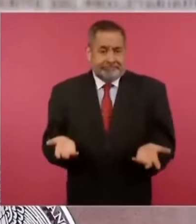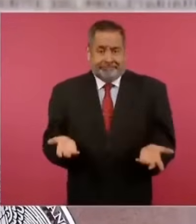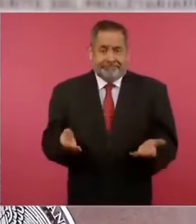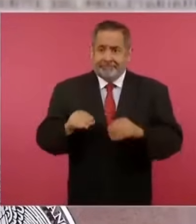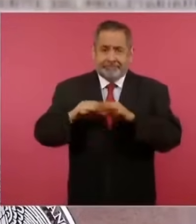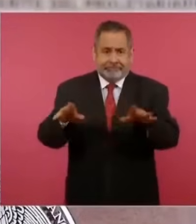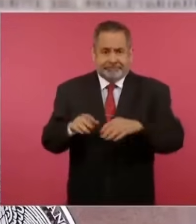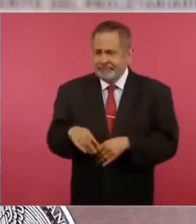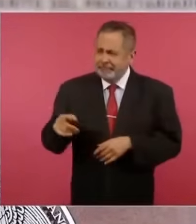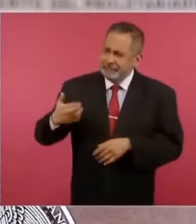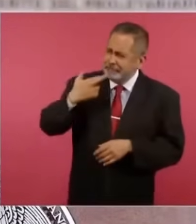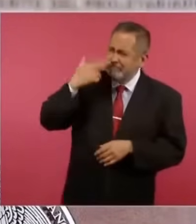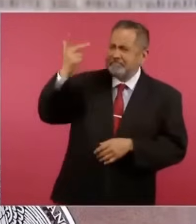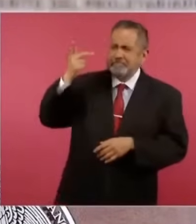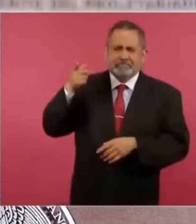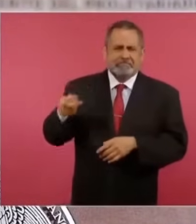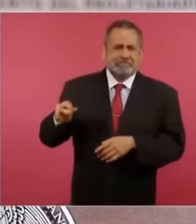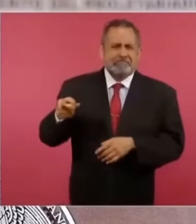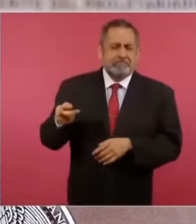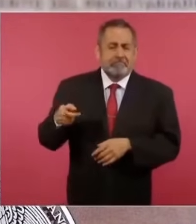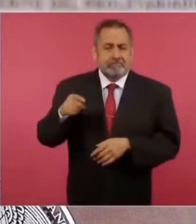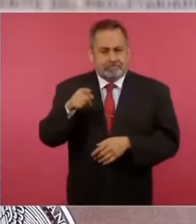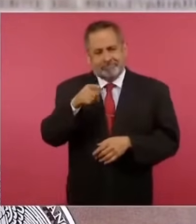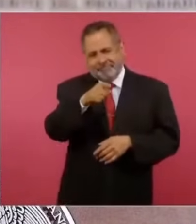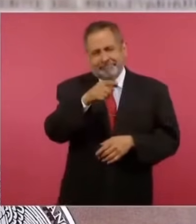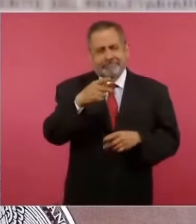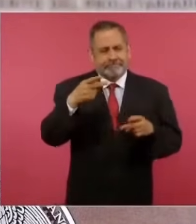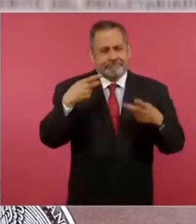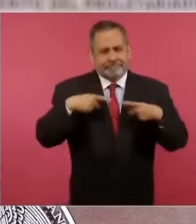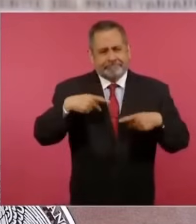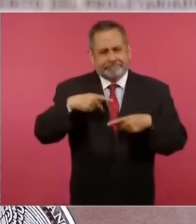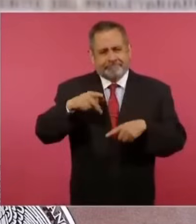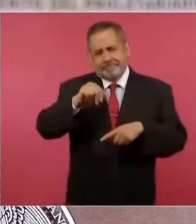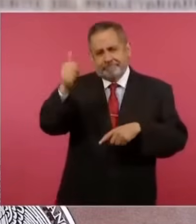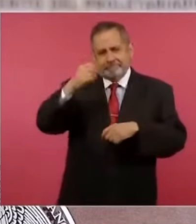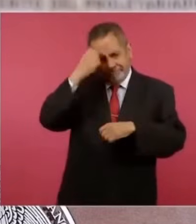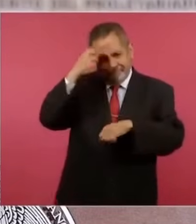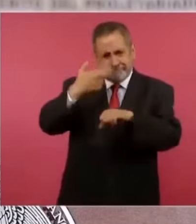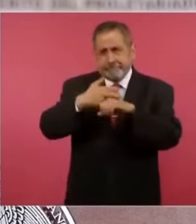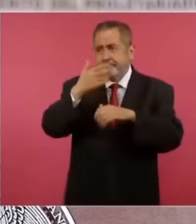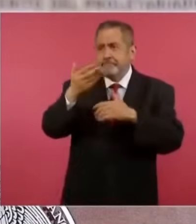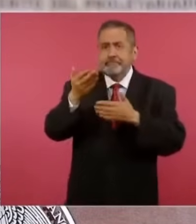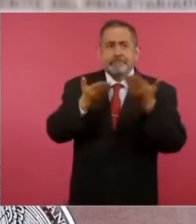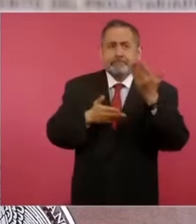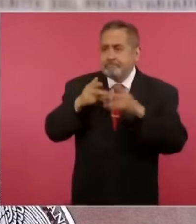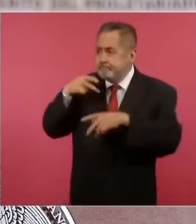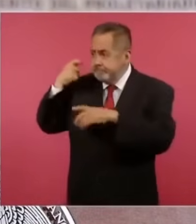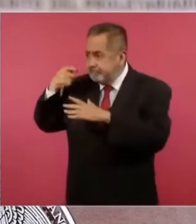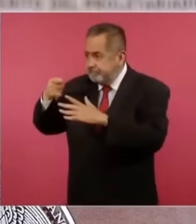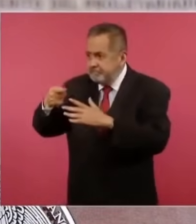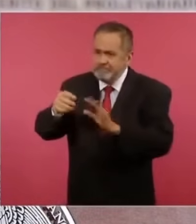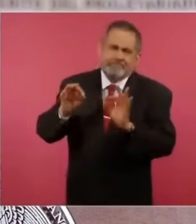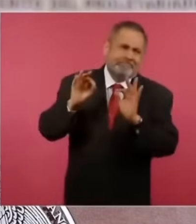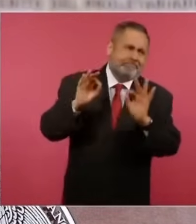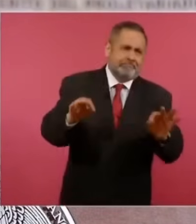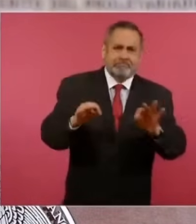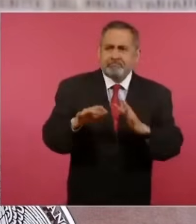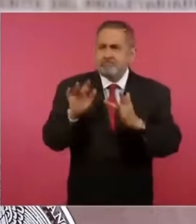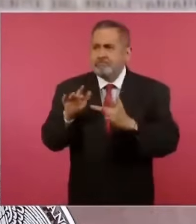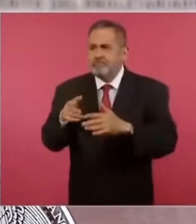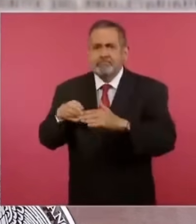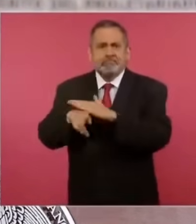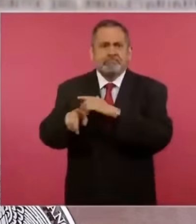lado, dicen que es el mejor que han visitado y por otro lado, se sorprenden de la conectividad que tiene